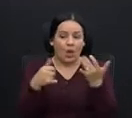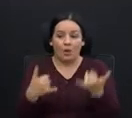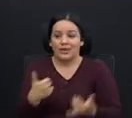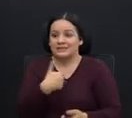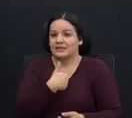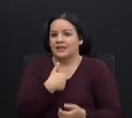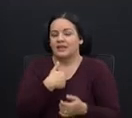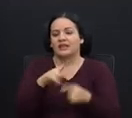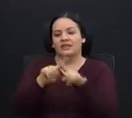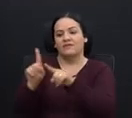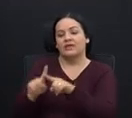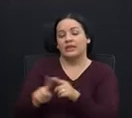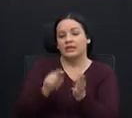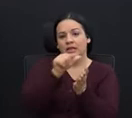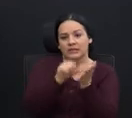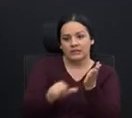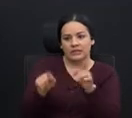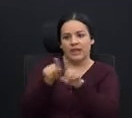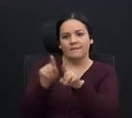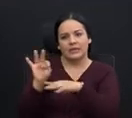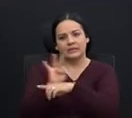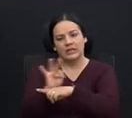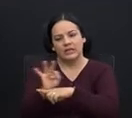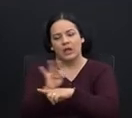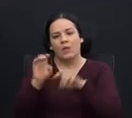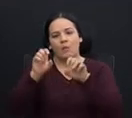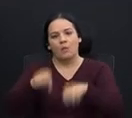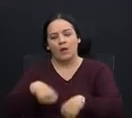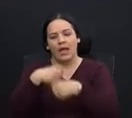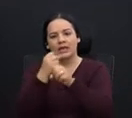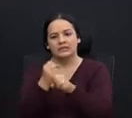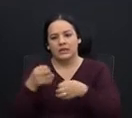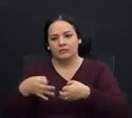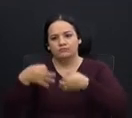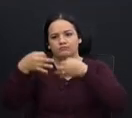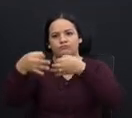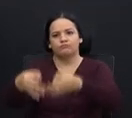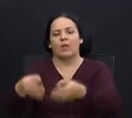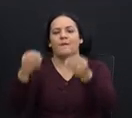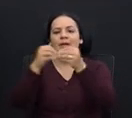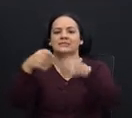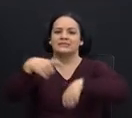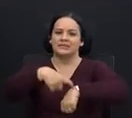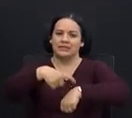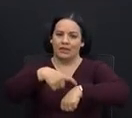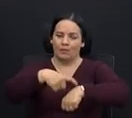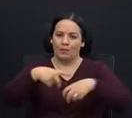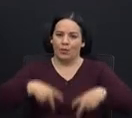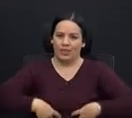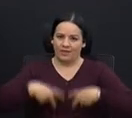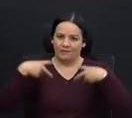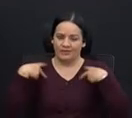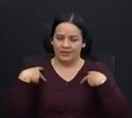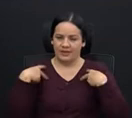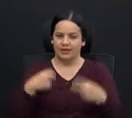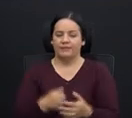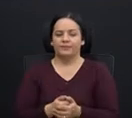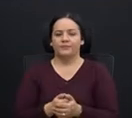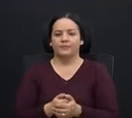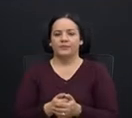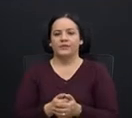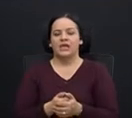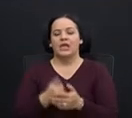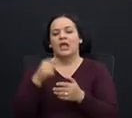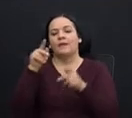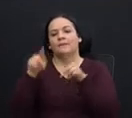intervenciones terapeutas que permiten prolongar la vida por un periodo significativo de tiempo en